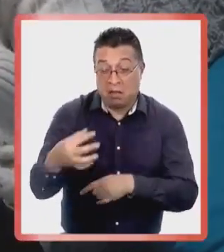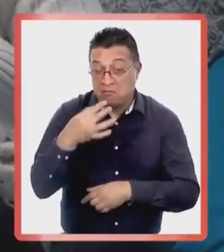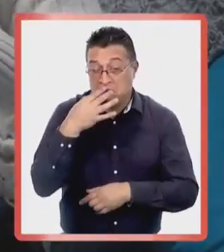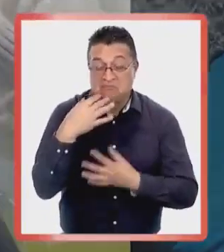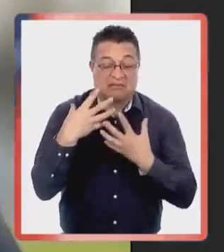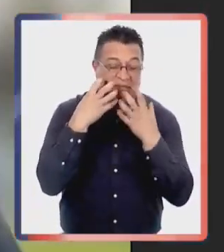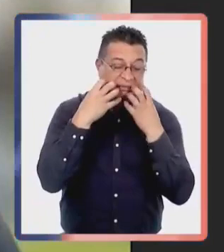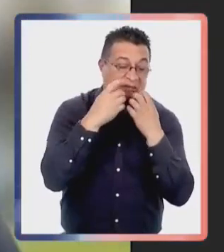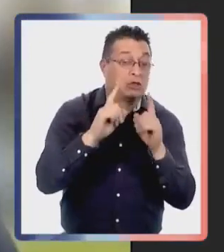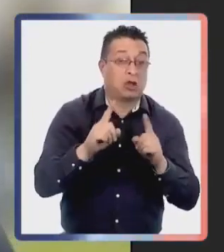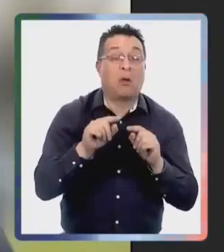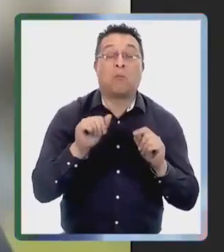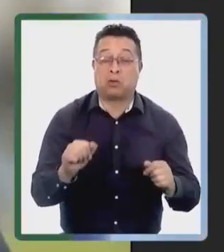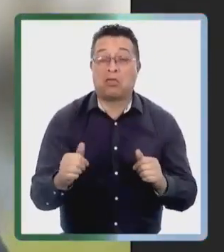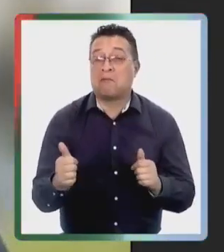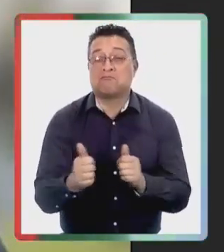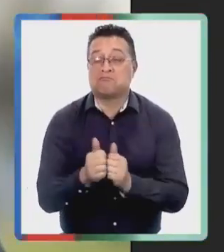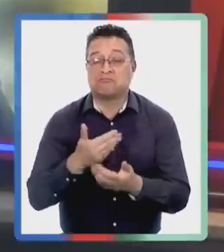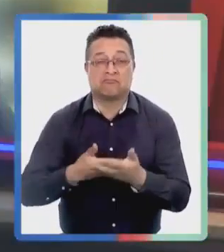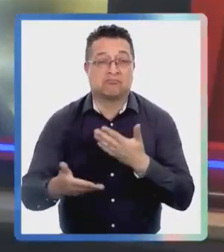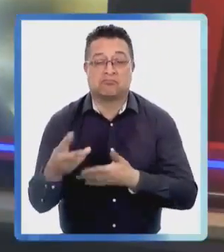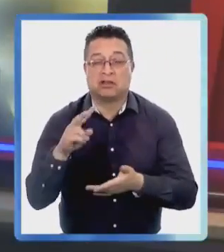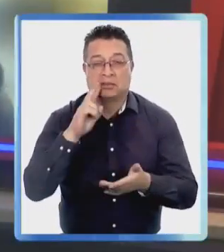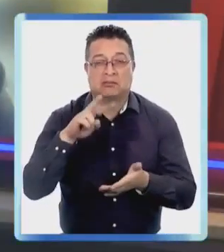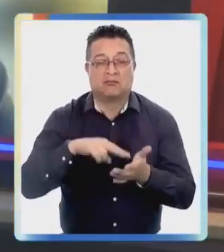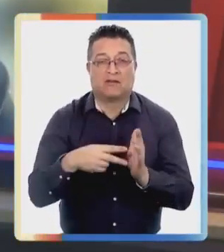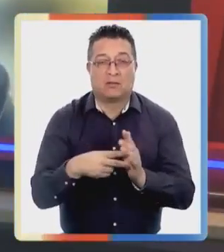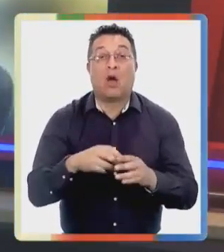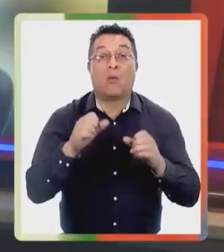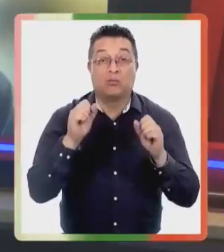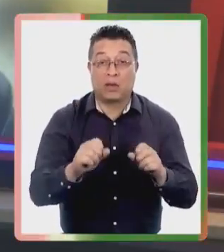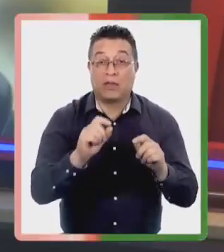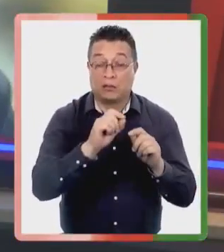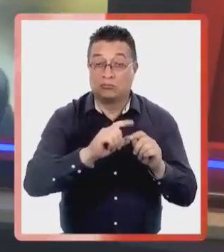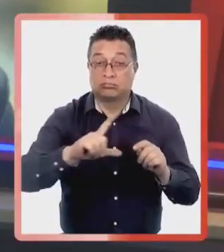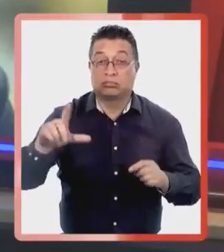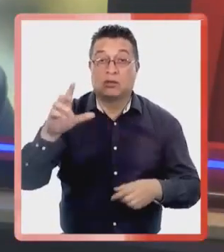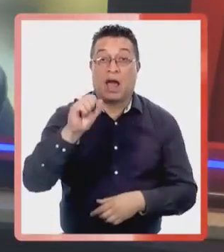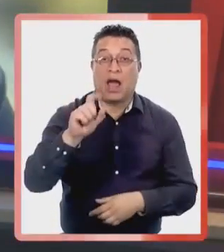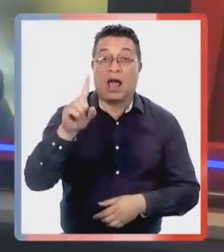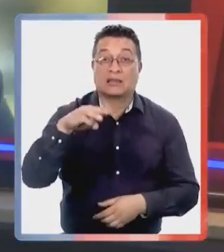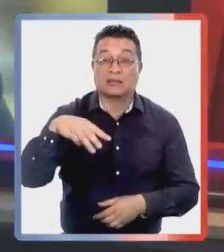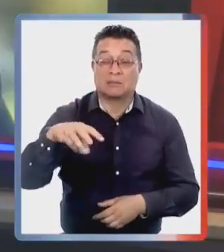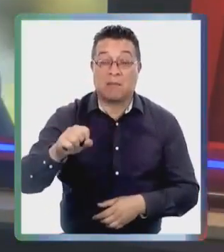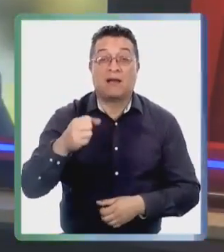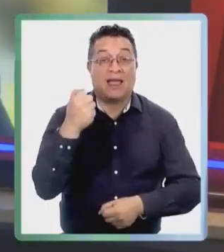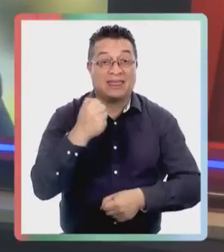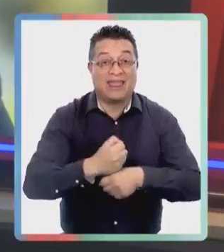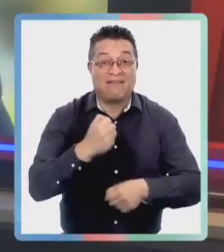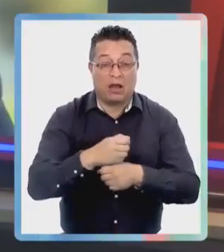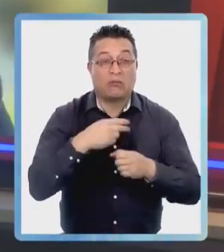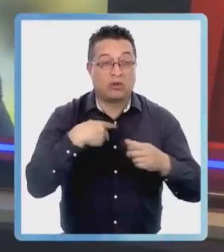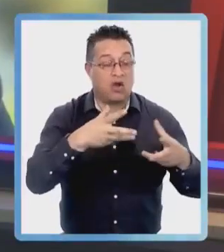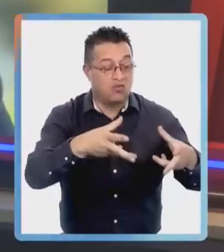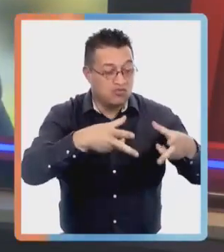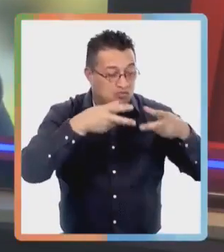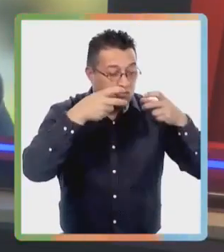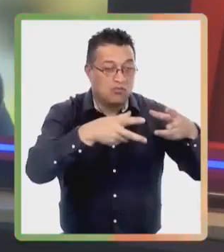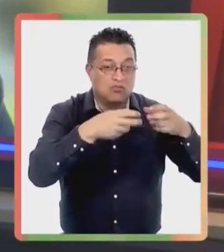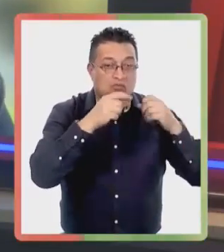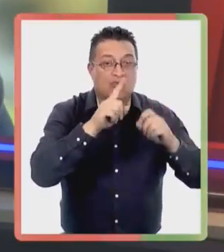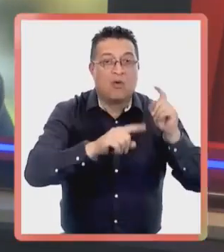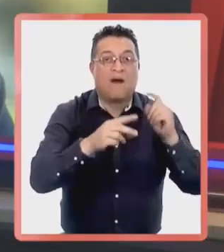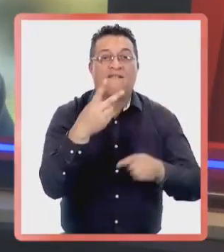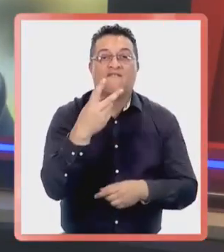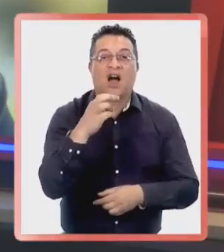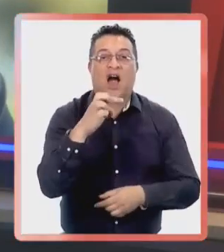animales, puede convivir con ellos perfectamente. ¿Se pueden gatillar episodios de asma, por ejemplo, en el trabajo a través de la inhalación de, por